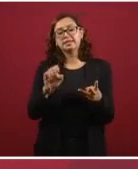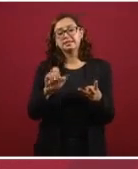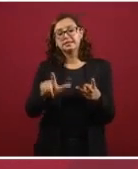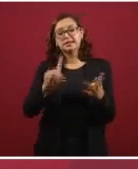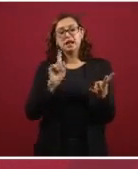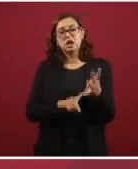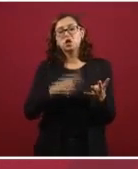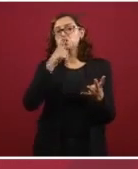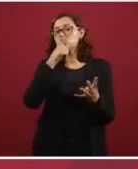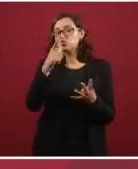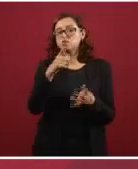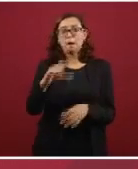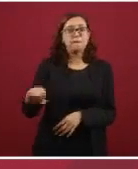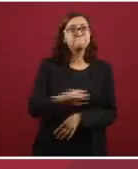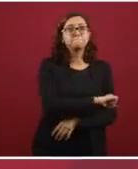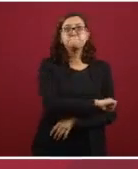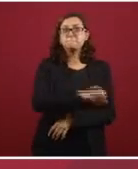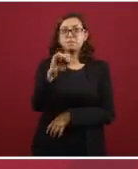términos reales.